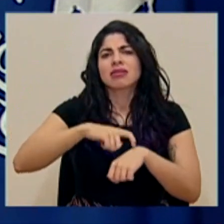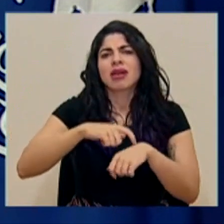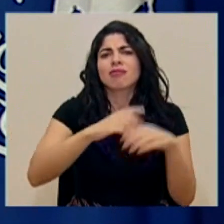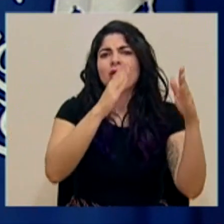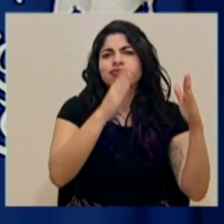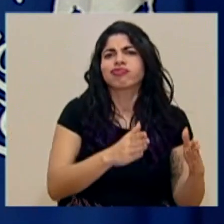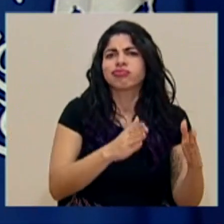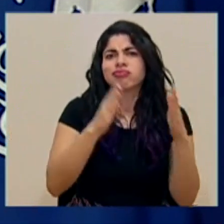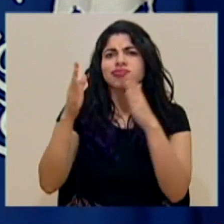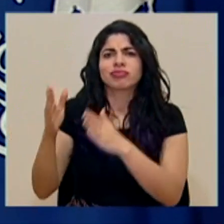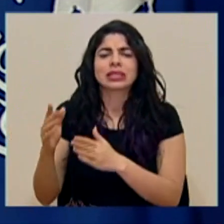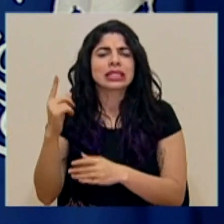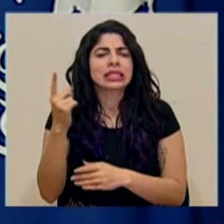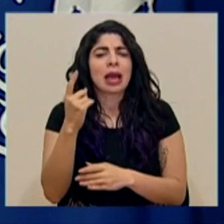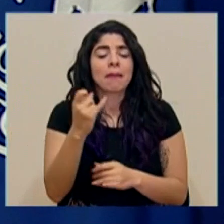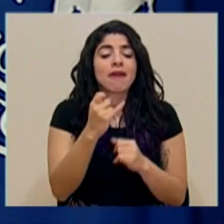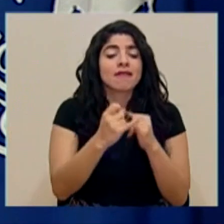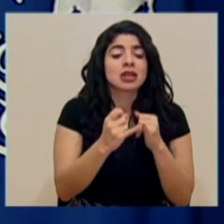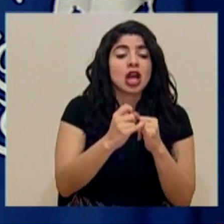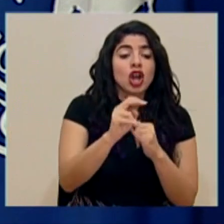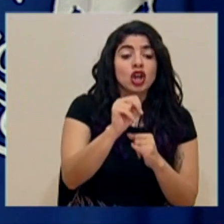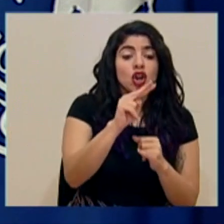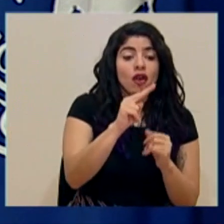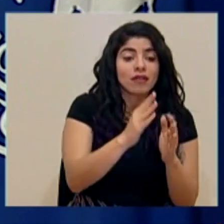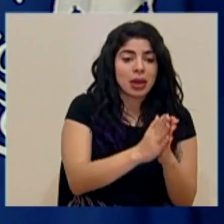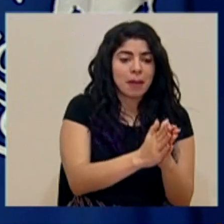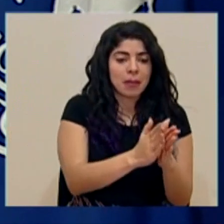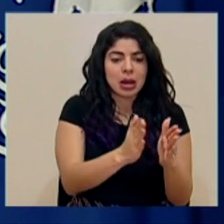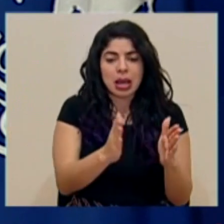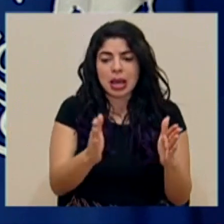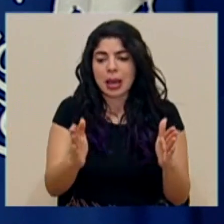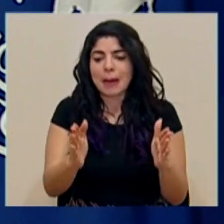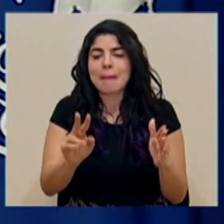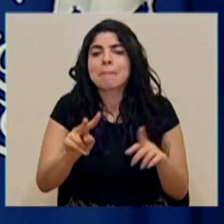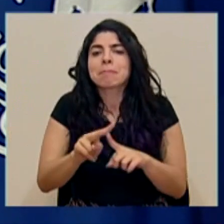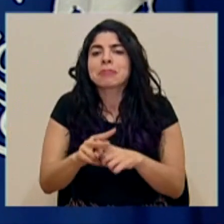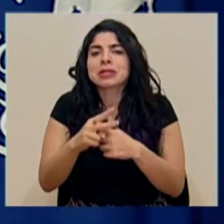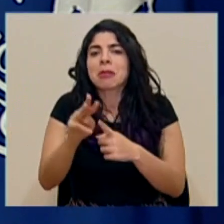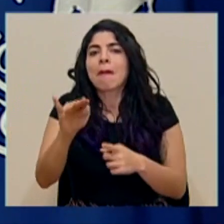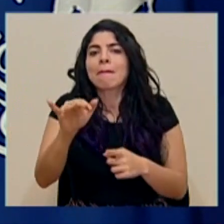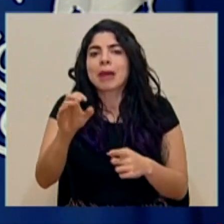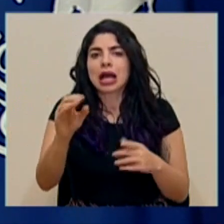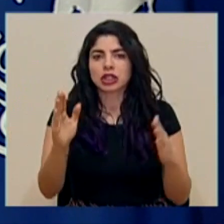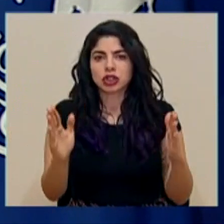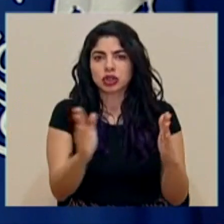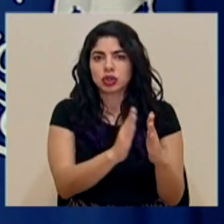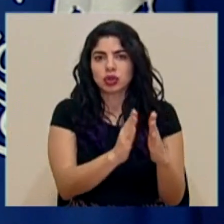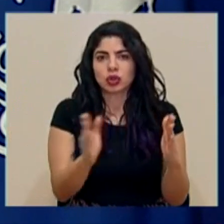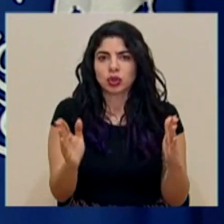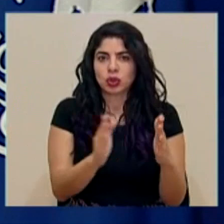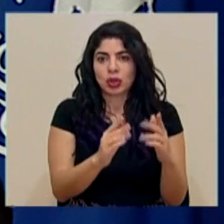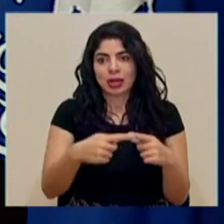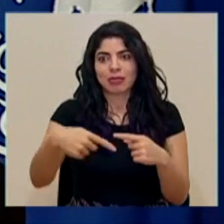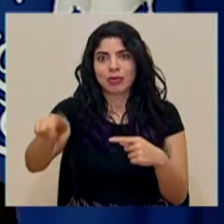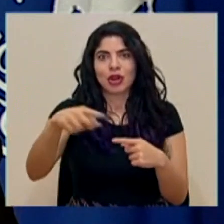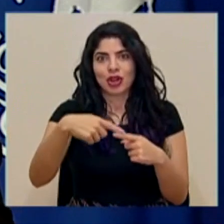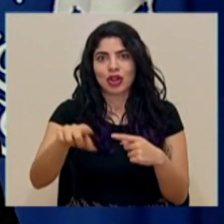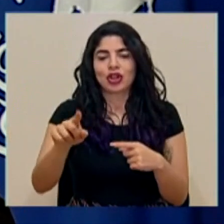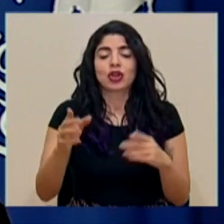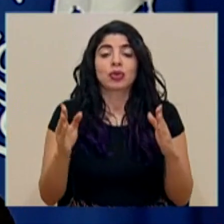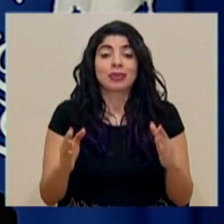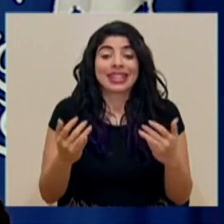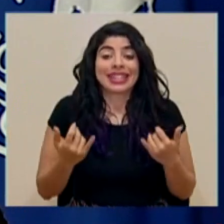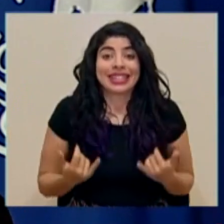marcada entre finales de noviembre y principios de mayo, que es la temporada que se avecina. Y en